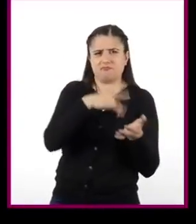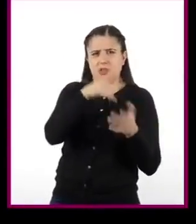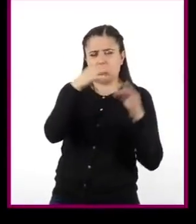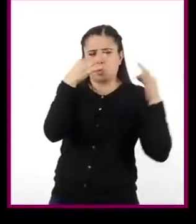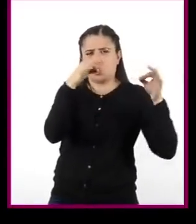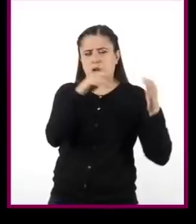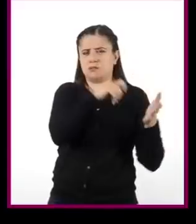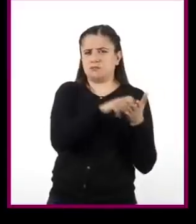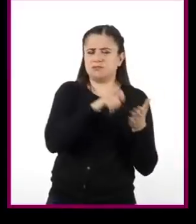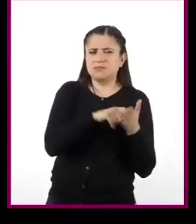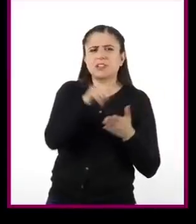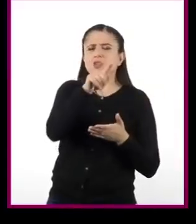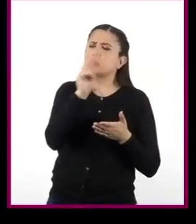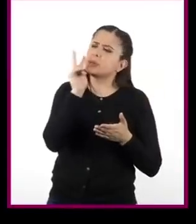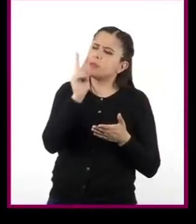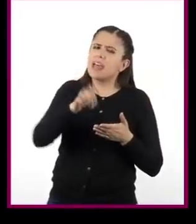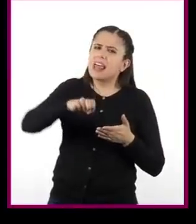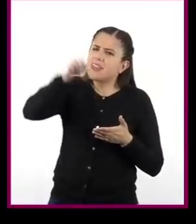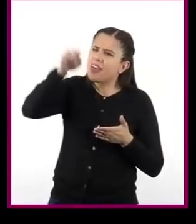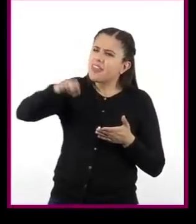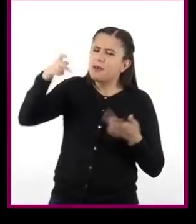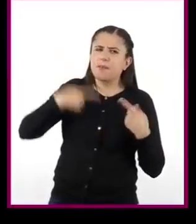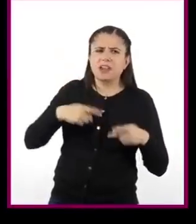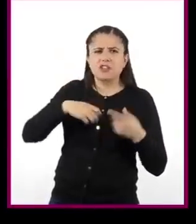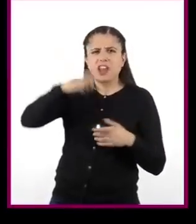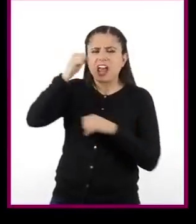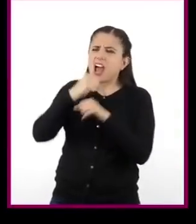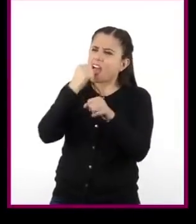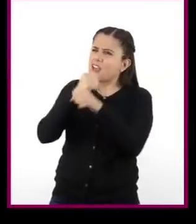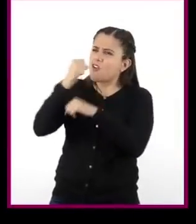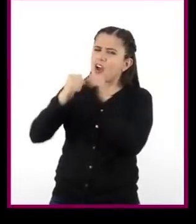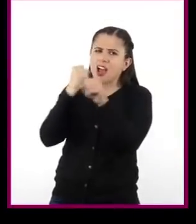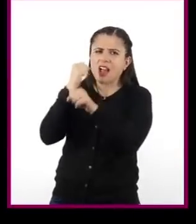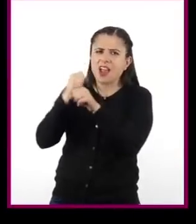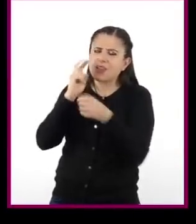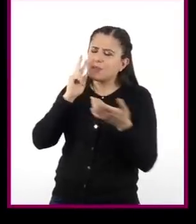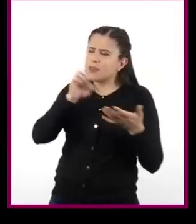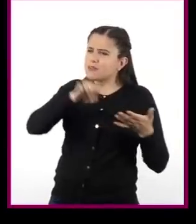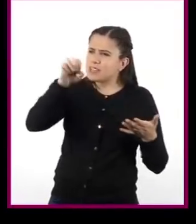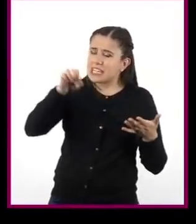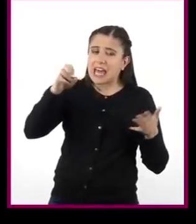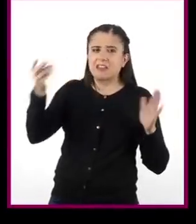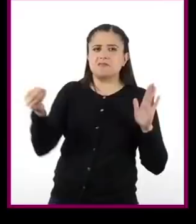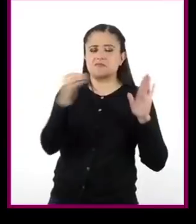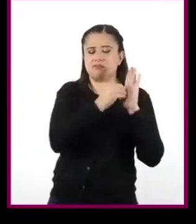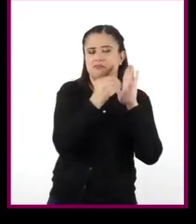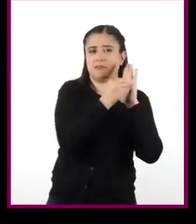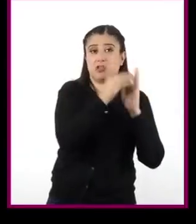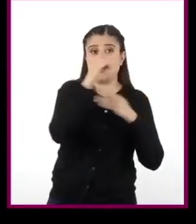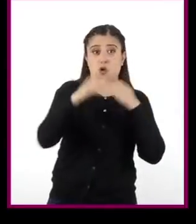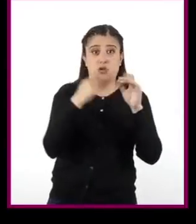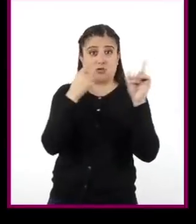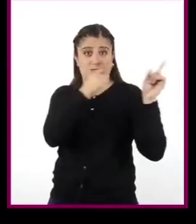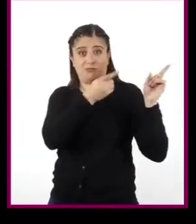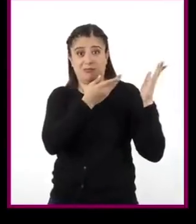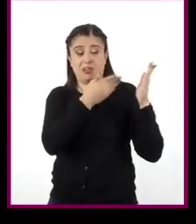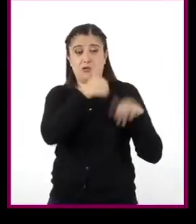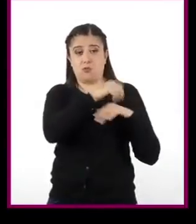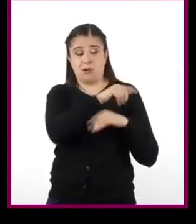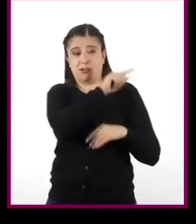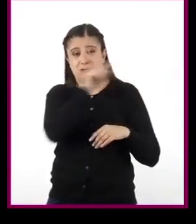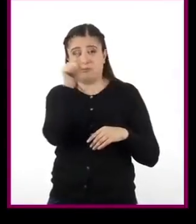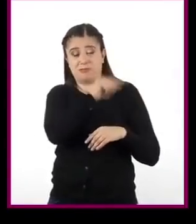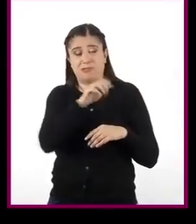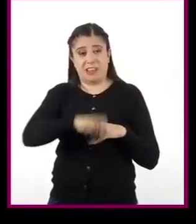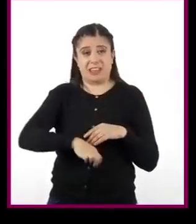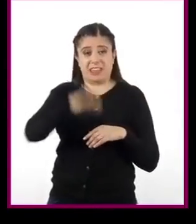hoja. Y resulta ser que estas son las edades de todos los que se encuentran en el restaurante en ese momento.